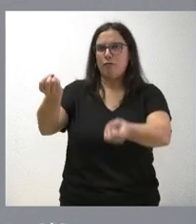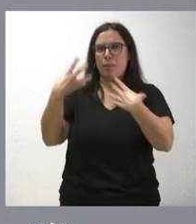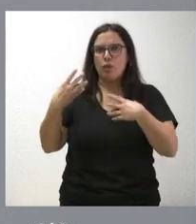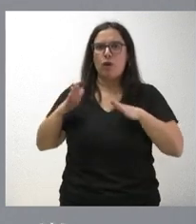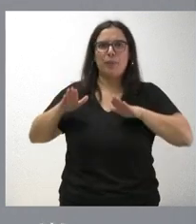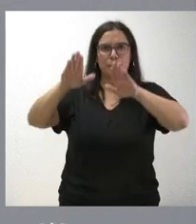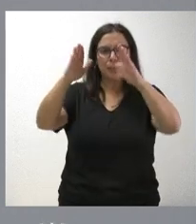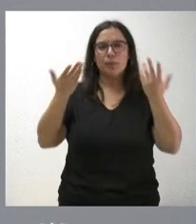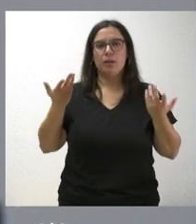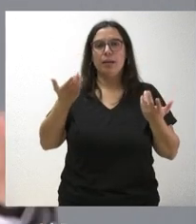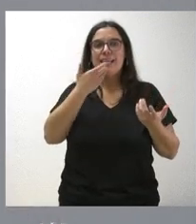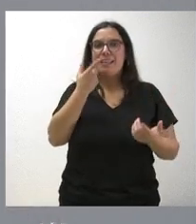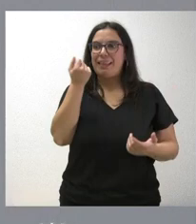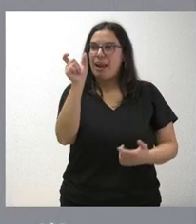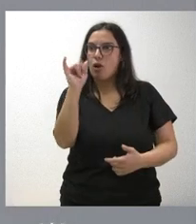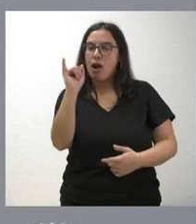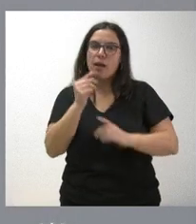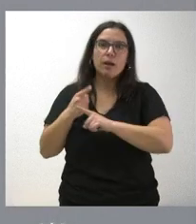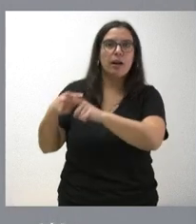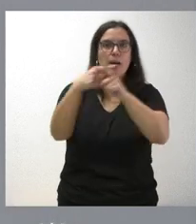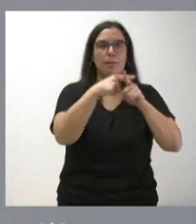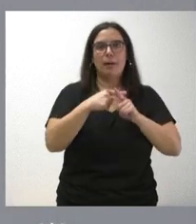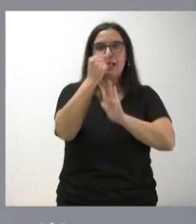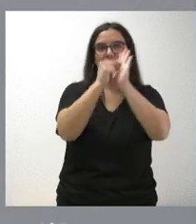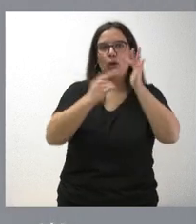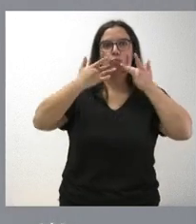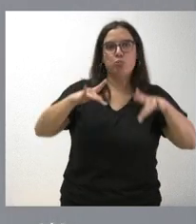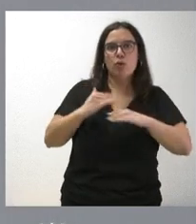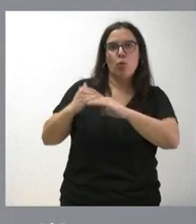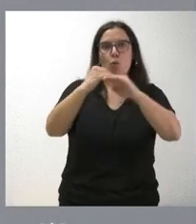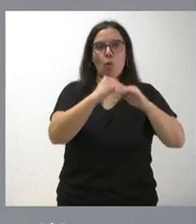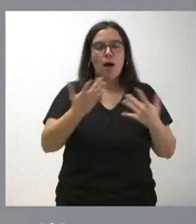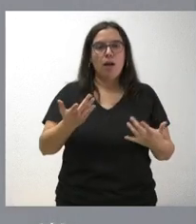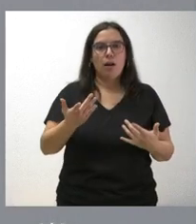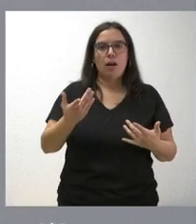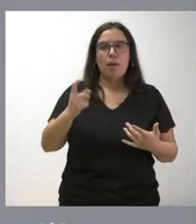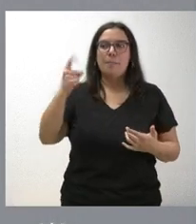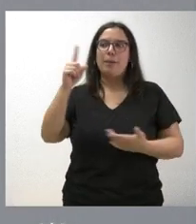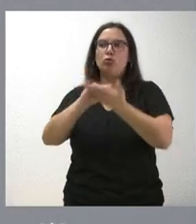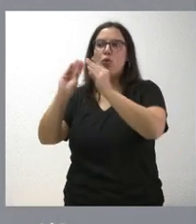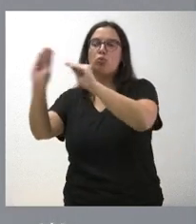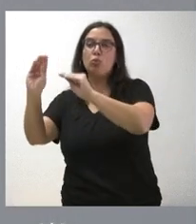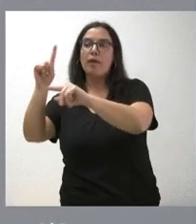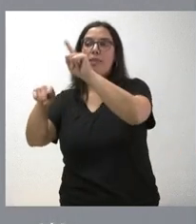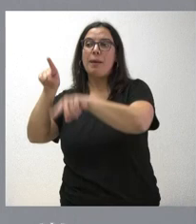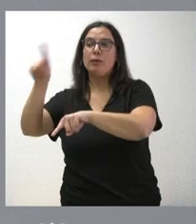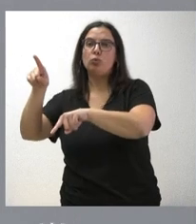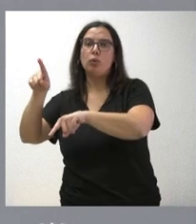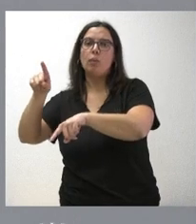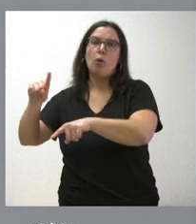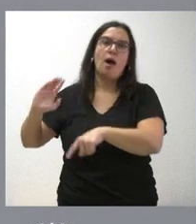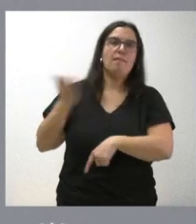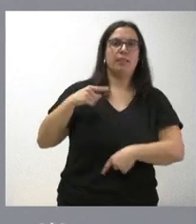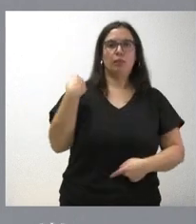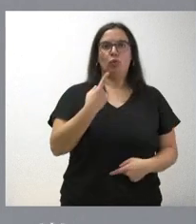que si hay una cantidad se distribuya con criterios objetivos y de igualdad que no se resuelva primero lo de uno y con Los criterios de uno se aplique ese criterio a los